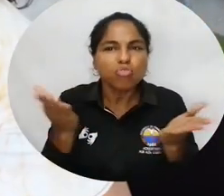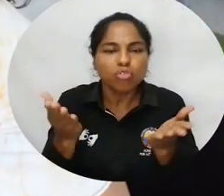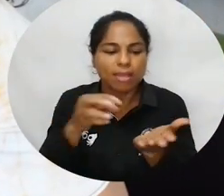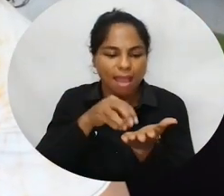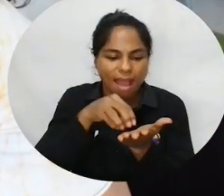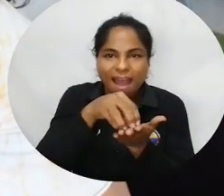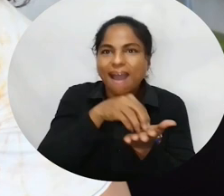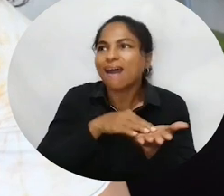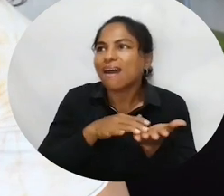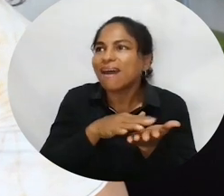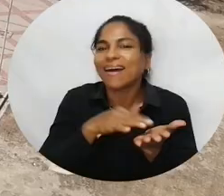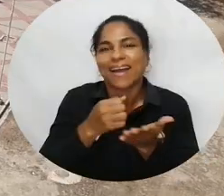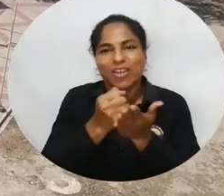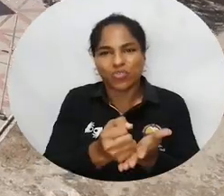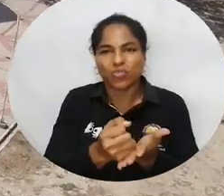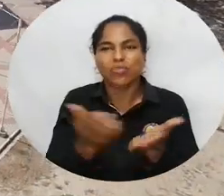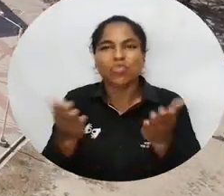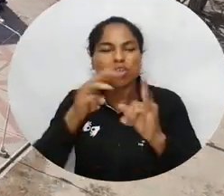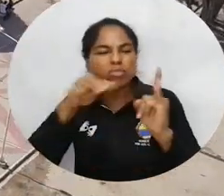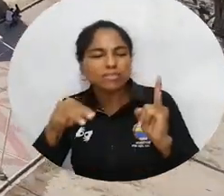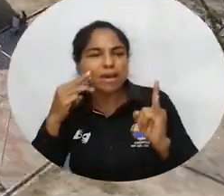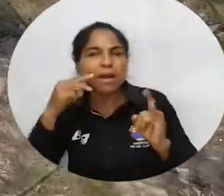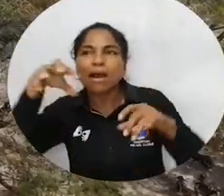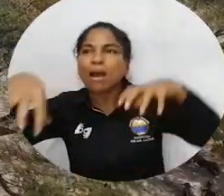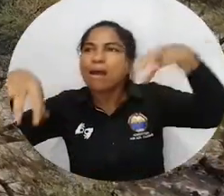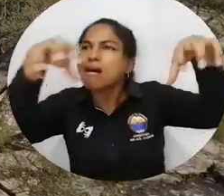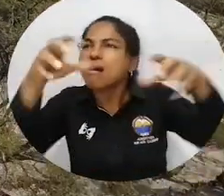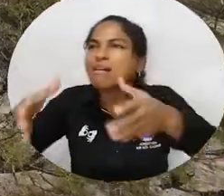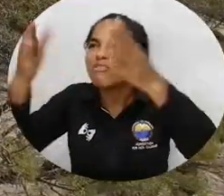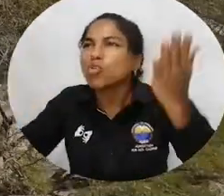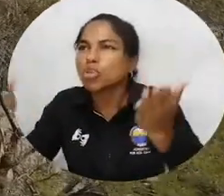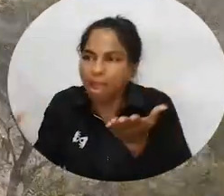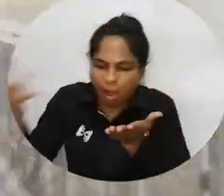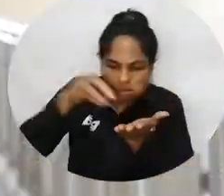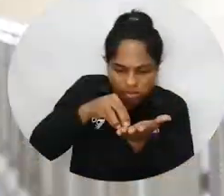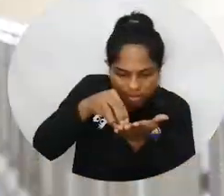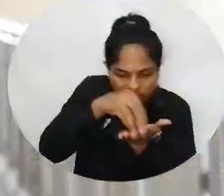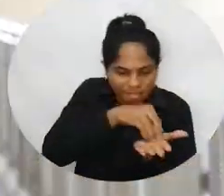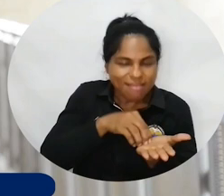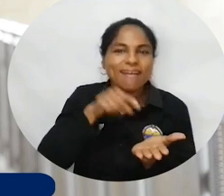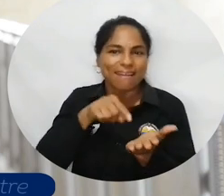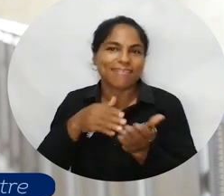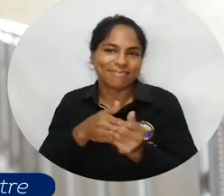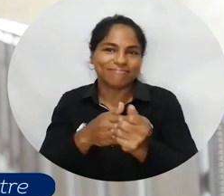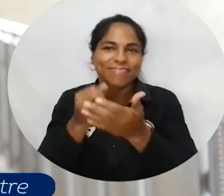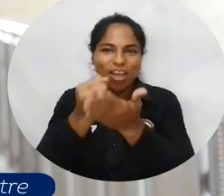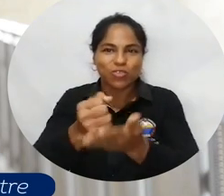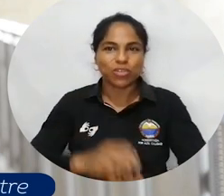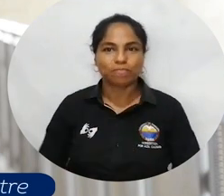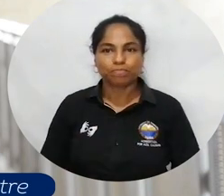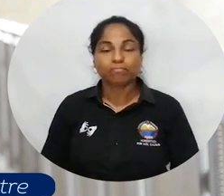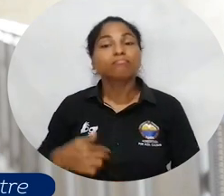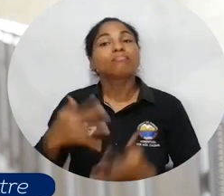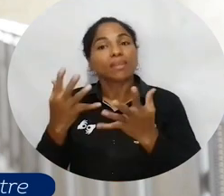llegar al lugar que desean, por lo que se tuvieron en cuenta lugares principales del campus universitario. Nosotros queremos ayudarlos a